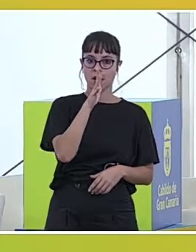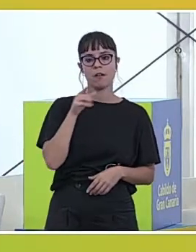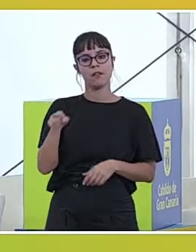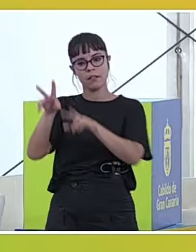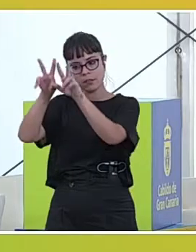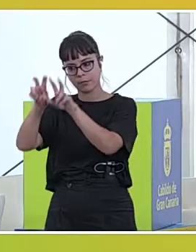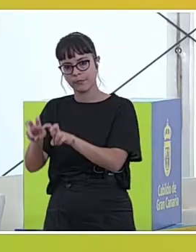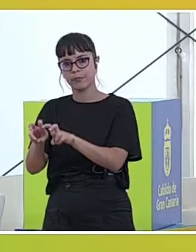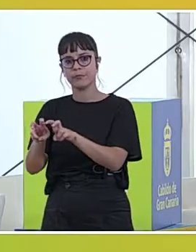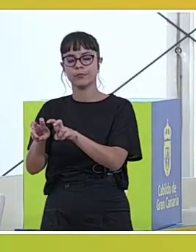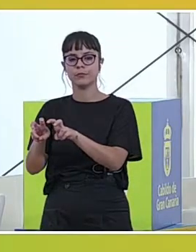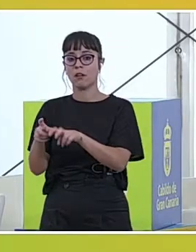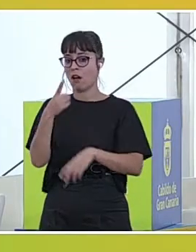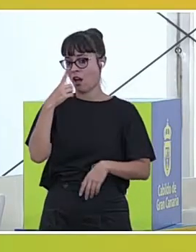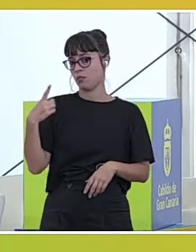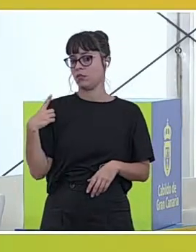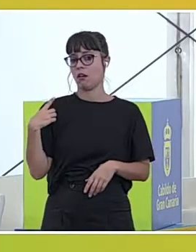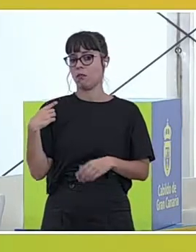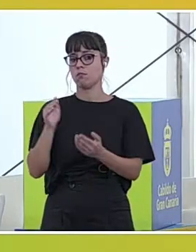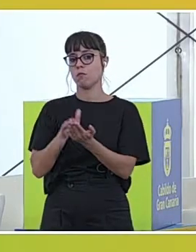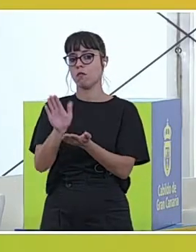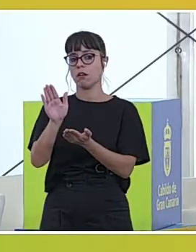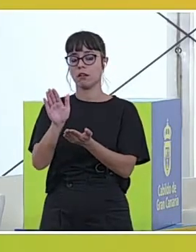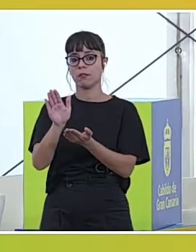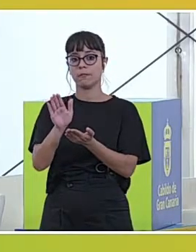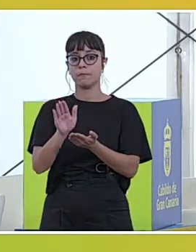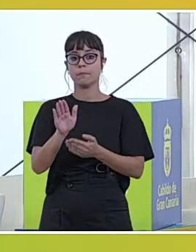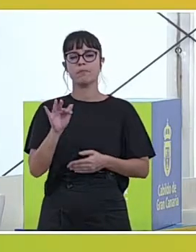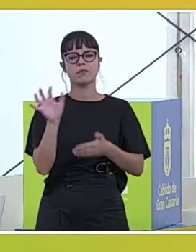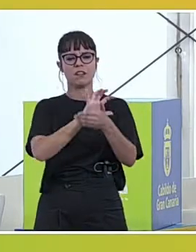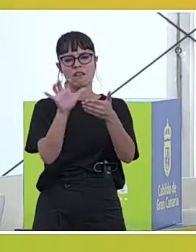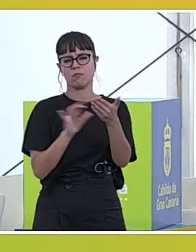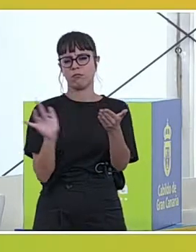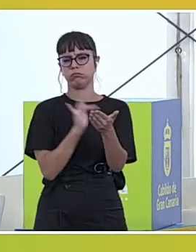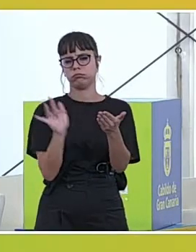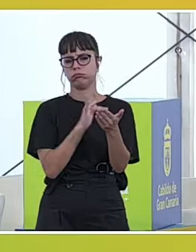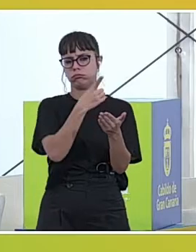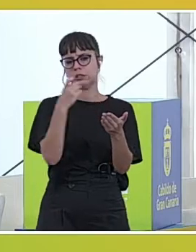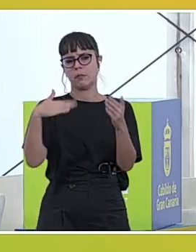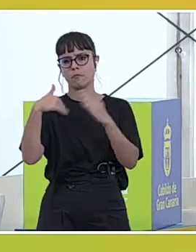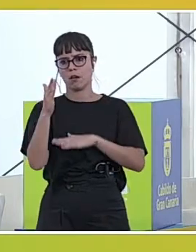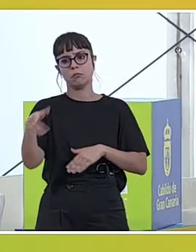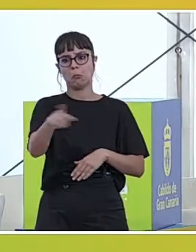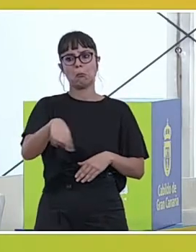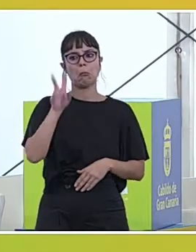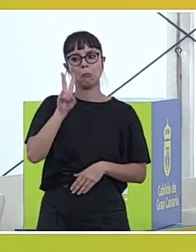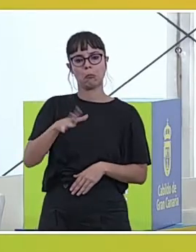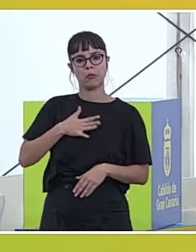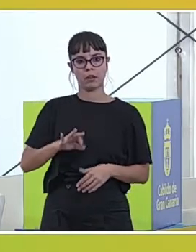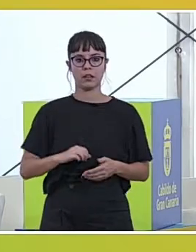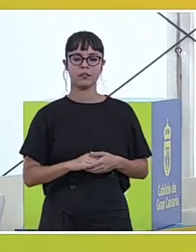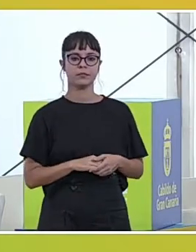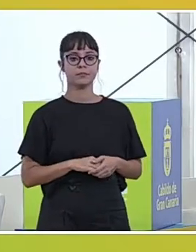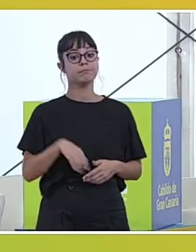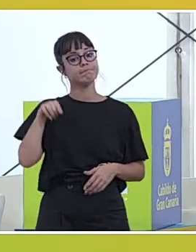Se publicó el año pasado, justo hace un año, y un informe de 100 y pico de páginas disponible para quien lo quiera ver, donde entramos en